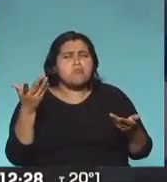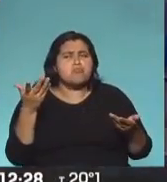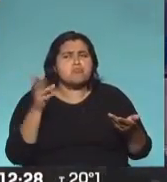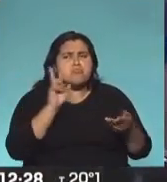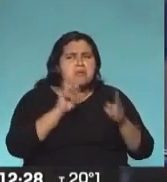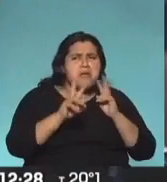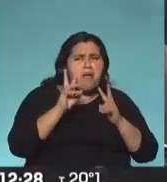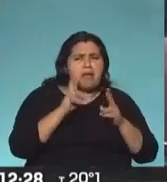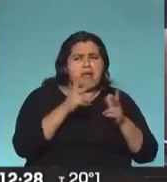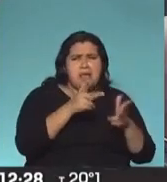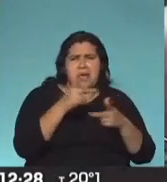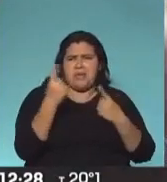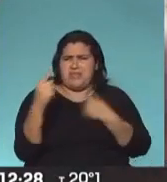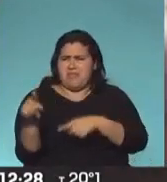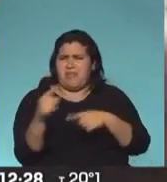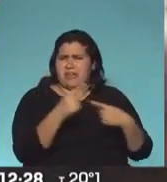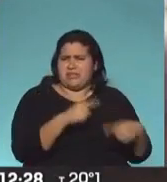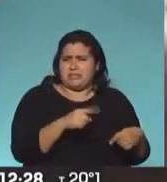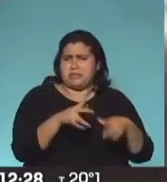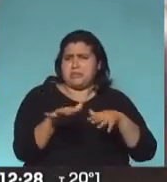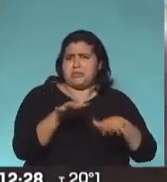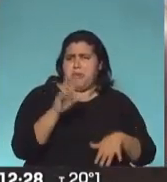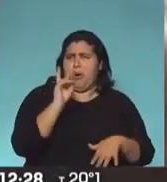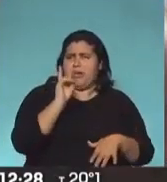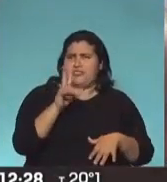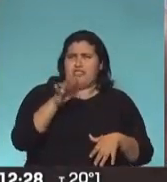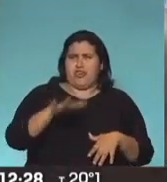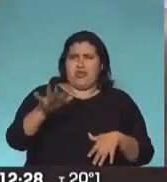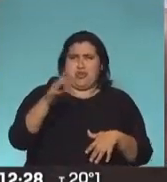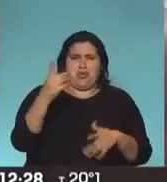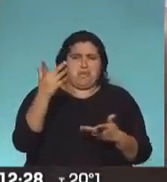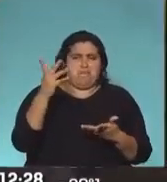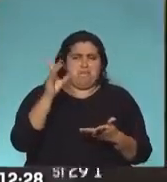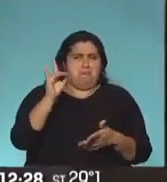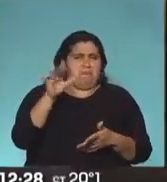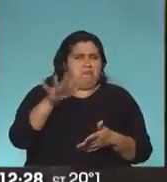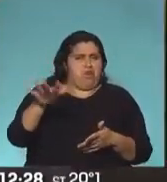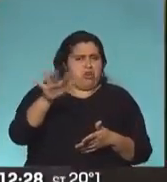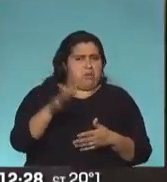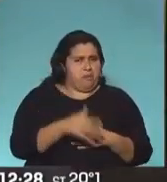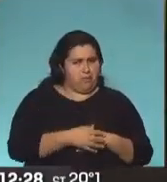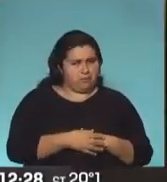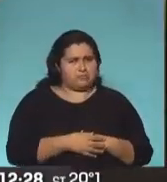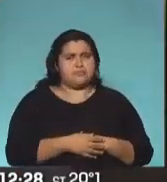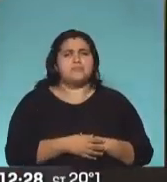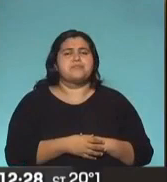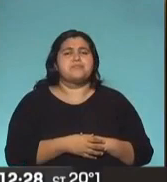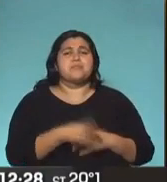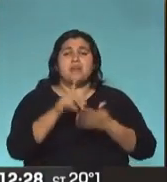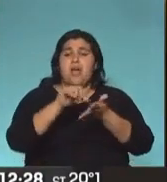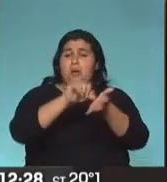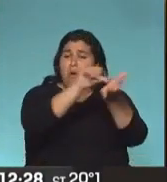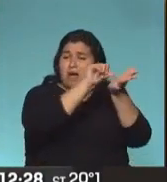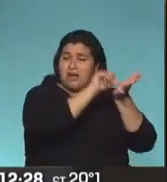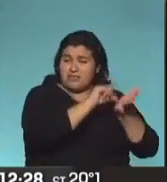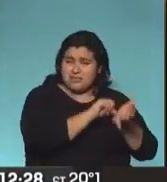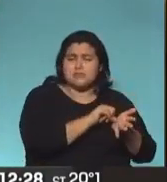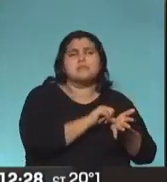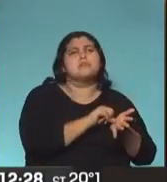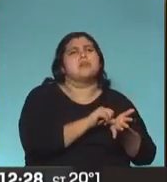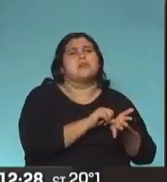discursos tan antagónicos respecto de una situación de un país hay muchos países que han logrado el crecer